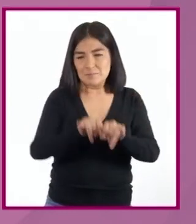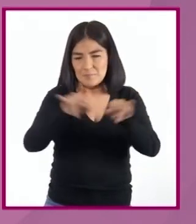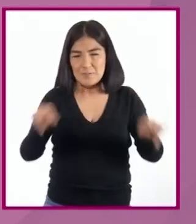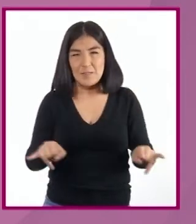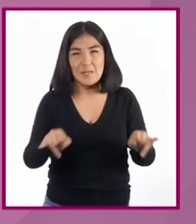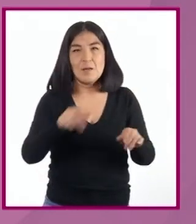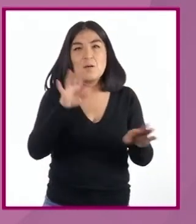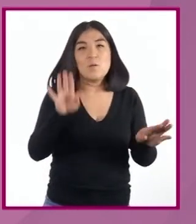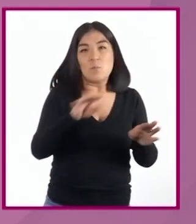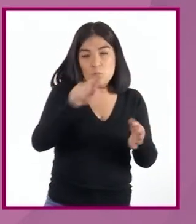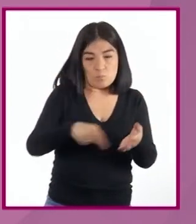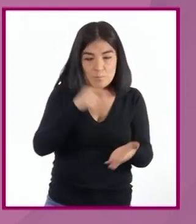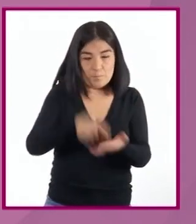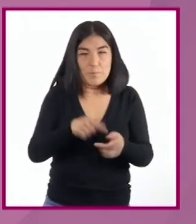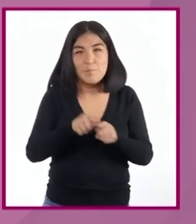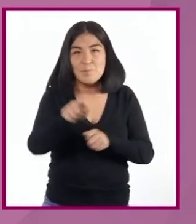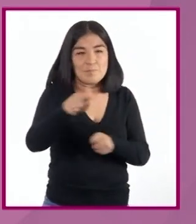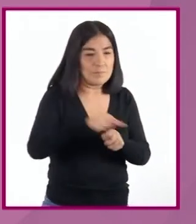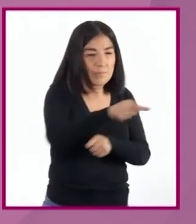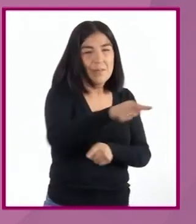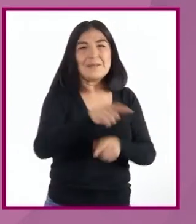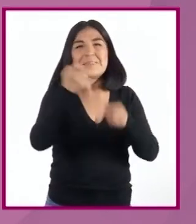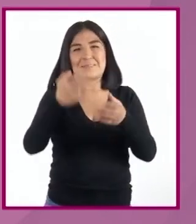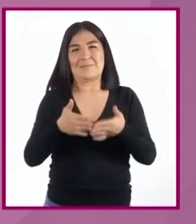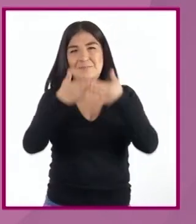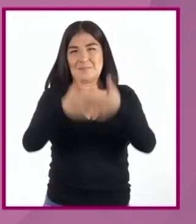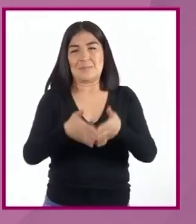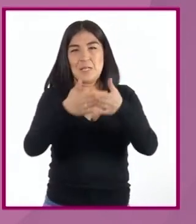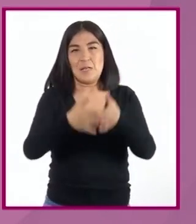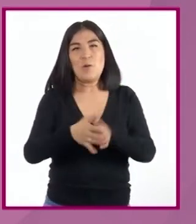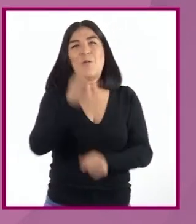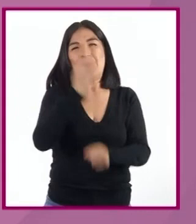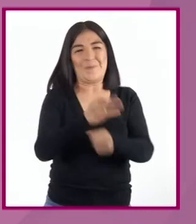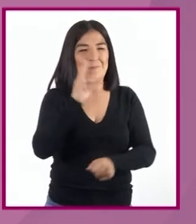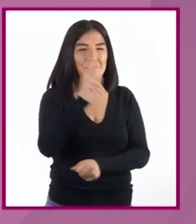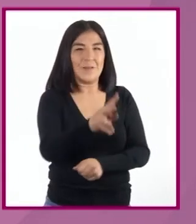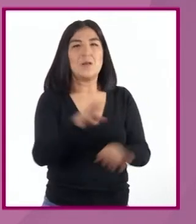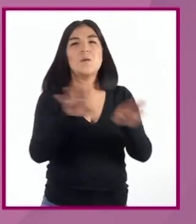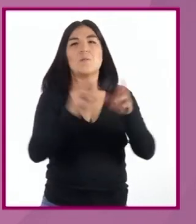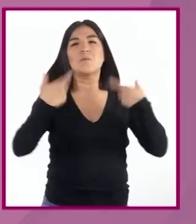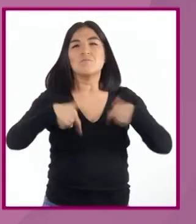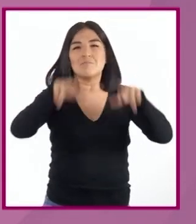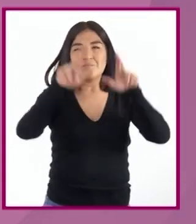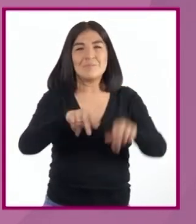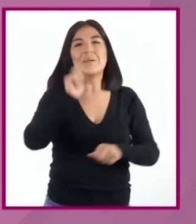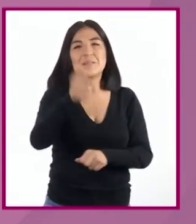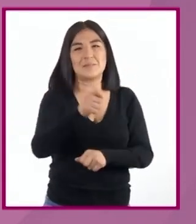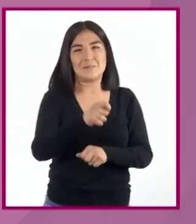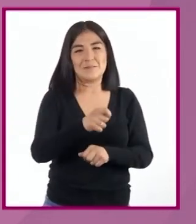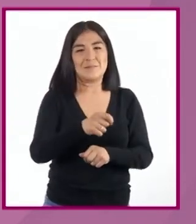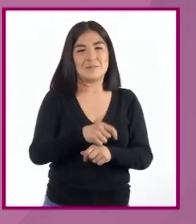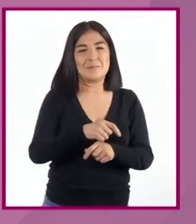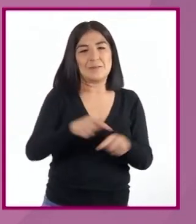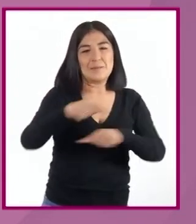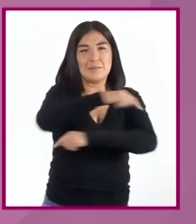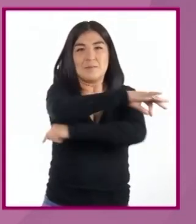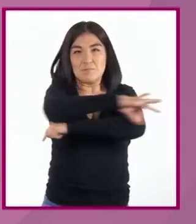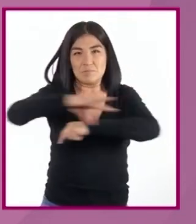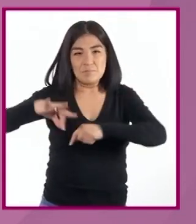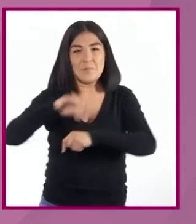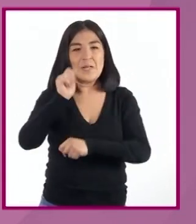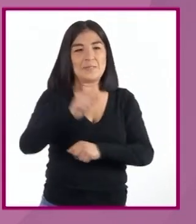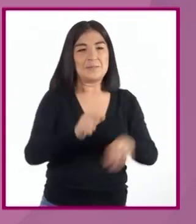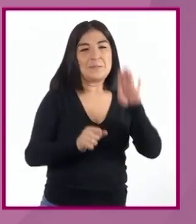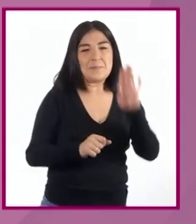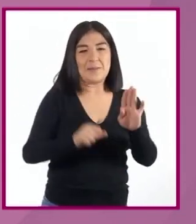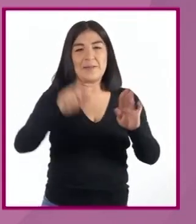de llegada de ambas lanchas, que en nuestro modelo está representada por la longitud del segmento